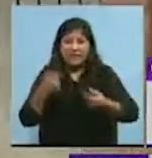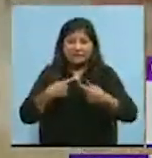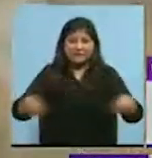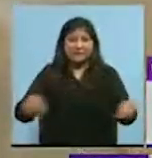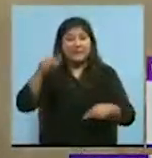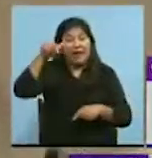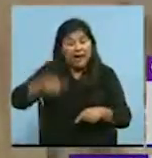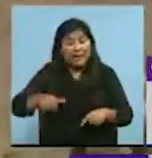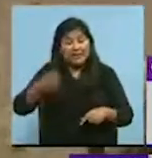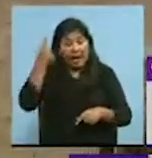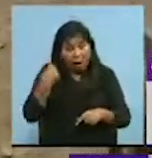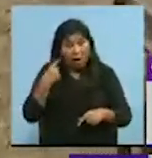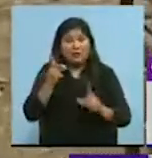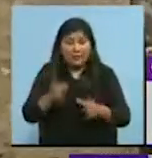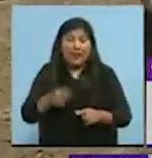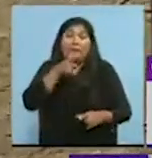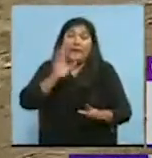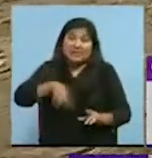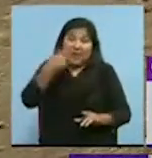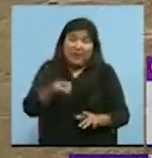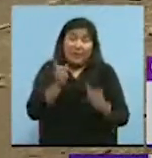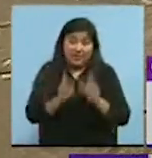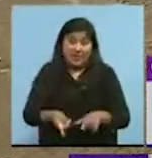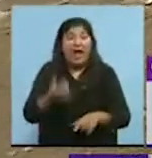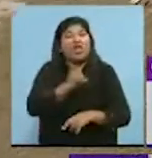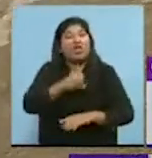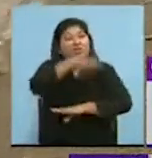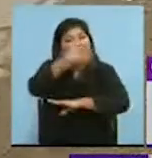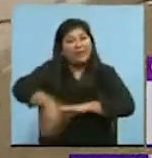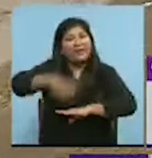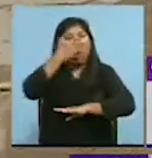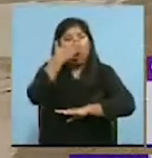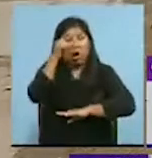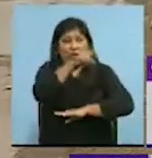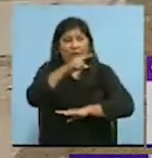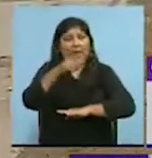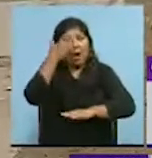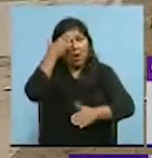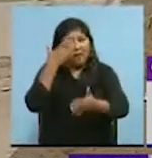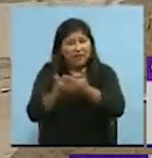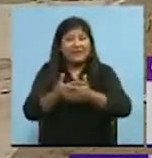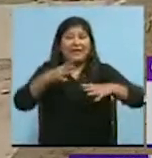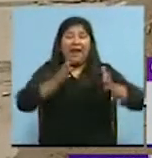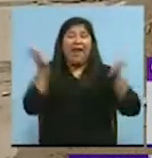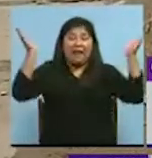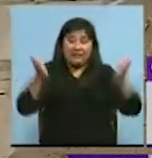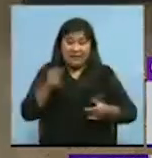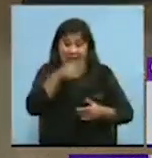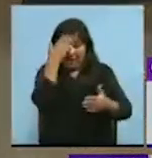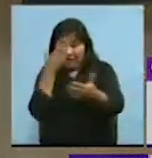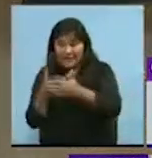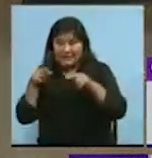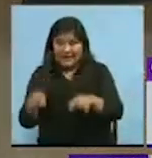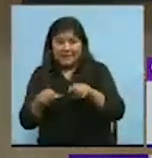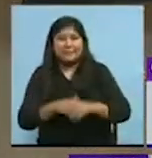hoy, posiblemente continúen mañana, sobre la avenida Córdoba, justo frente al estadio de La Tablada. Omar, ¿y en